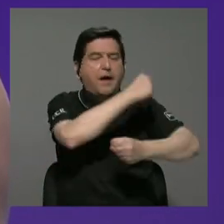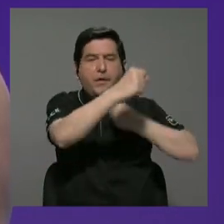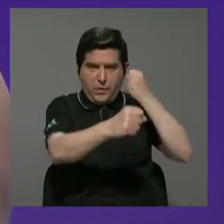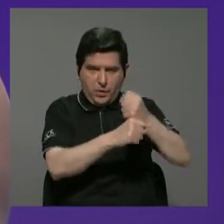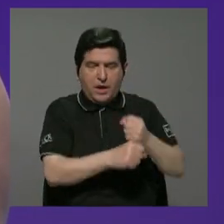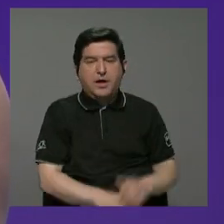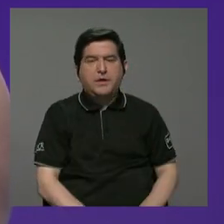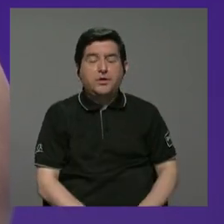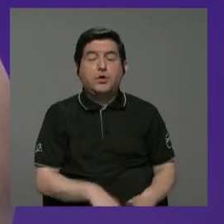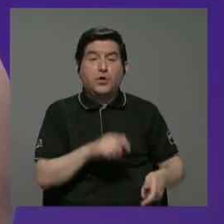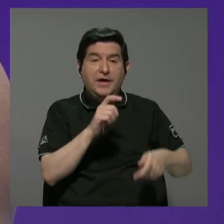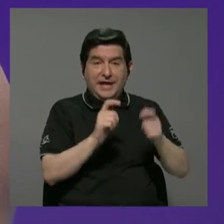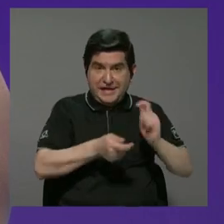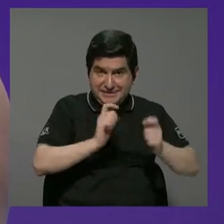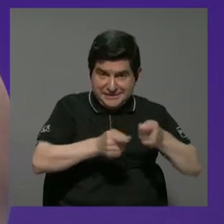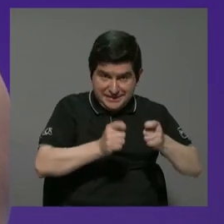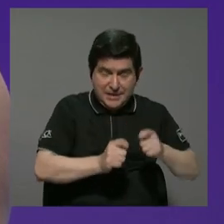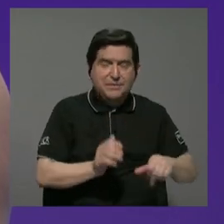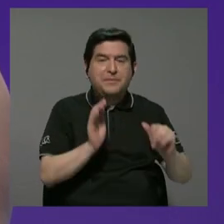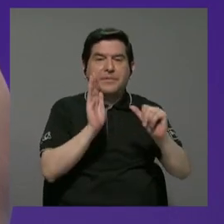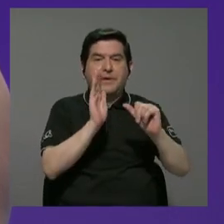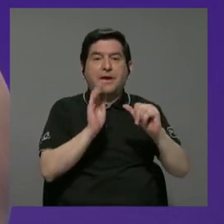Al mes de septiembre,